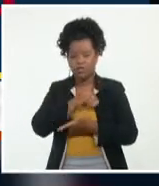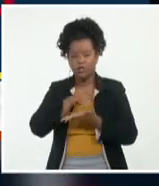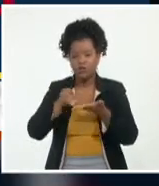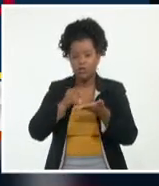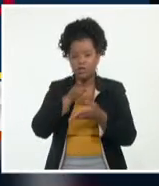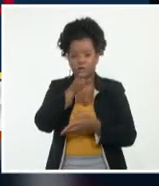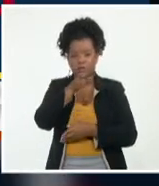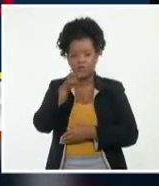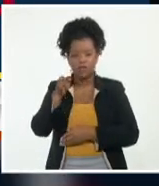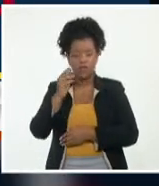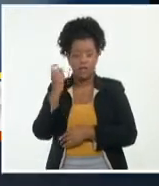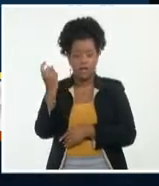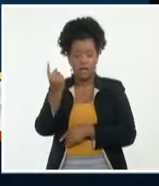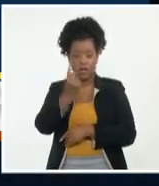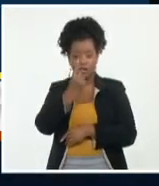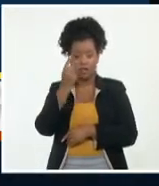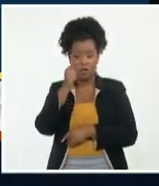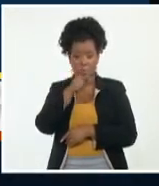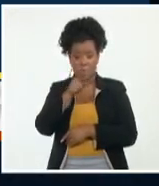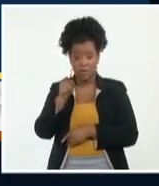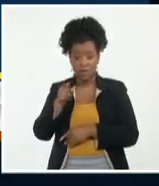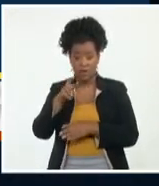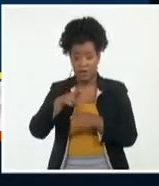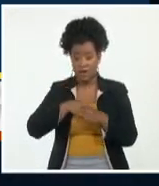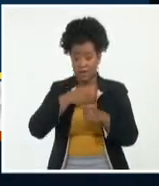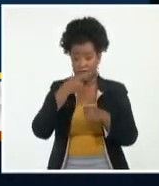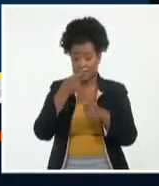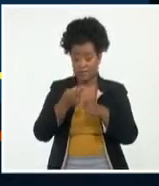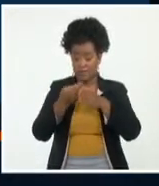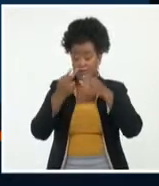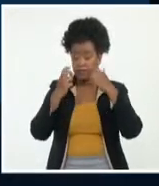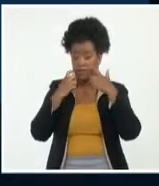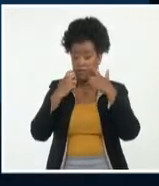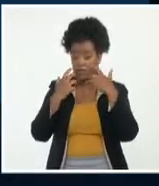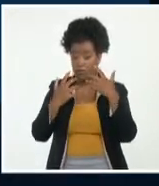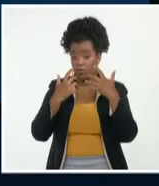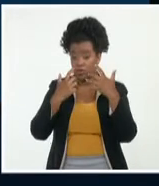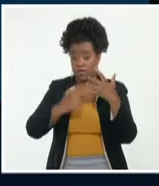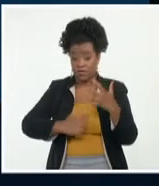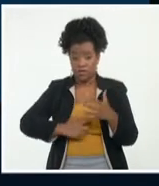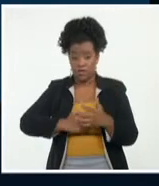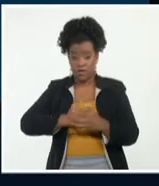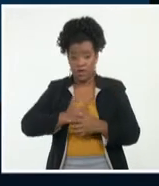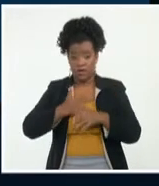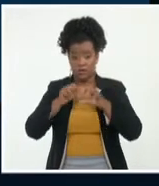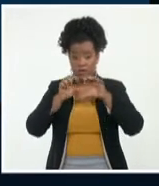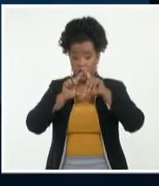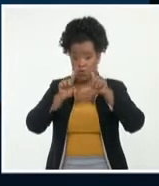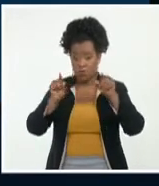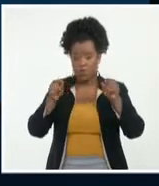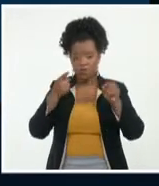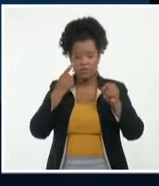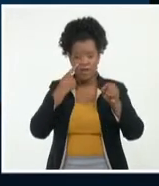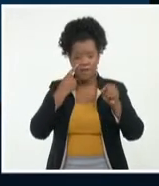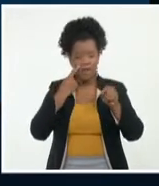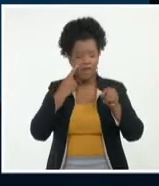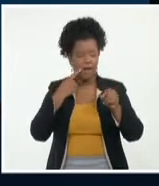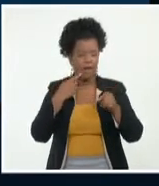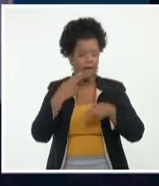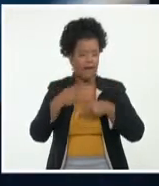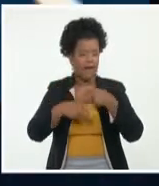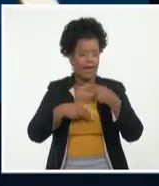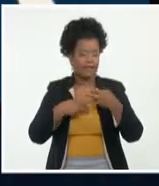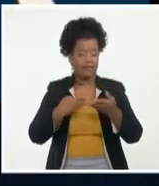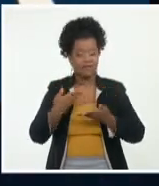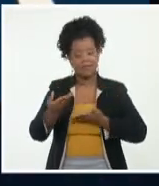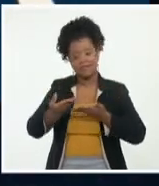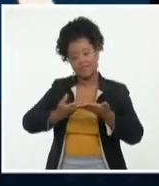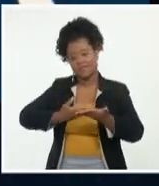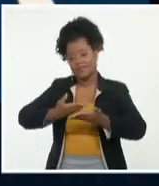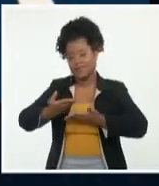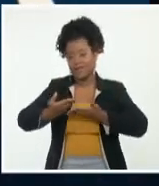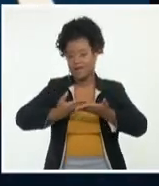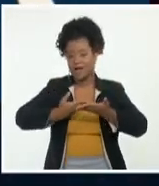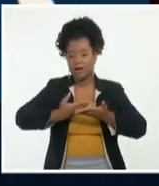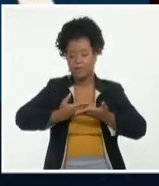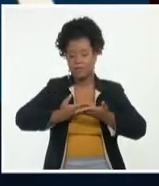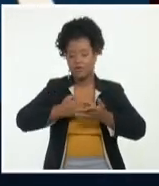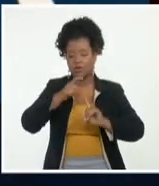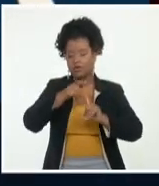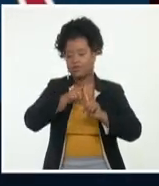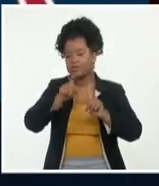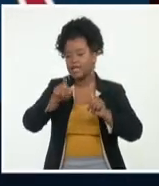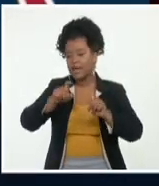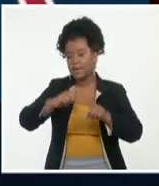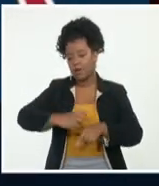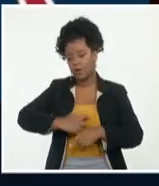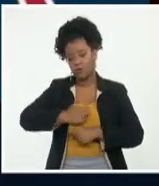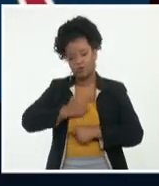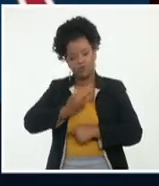de la actual vanguardia artística joven del país intercambiarán sobre aquellos encuentros, la política cultural cubana y